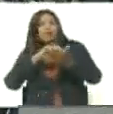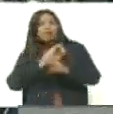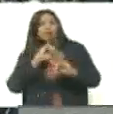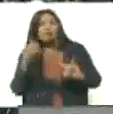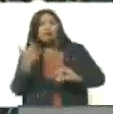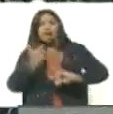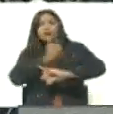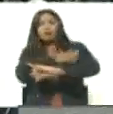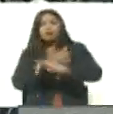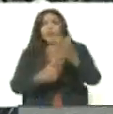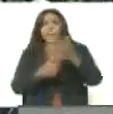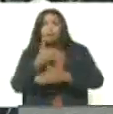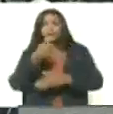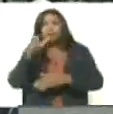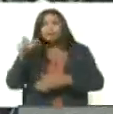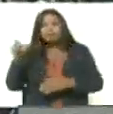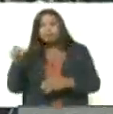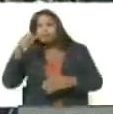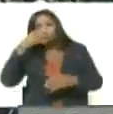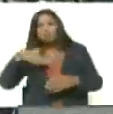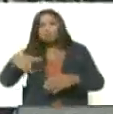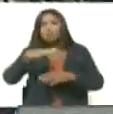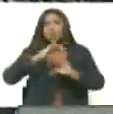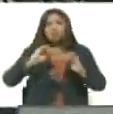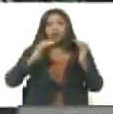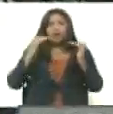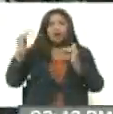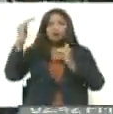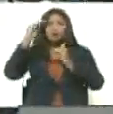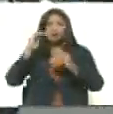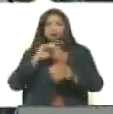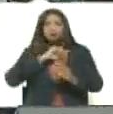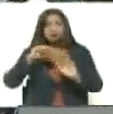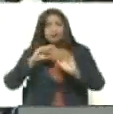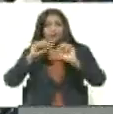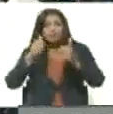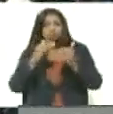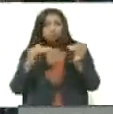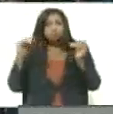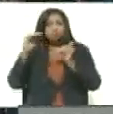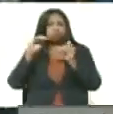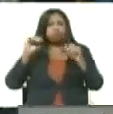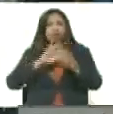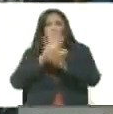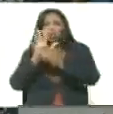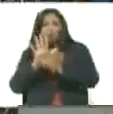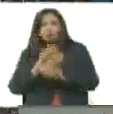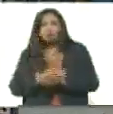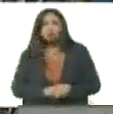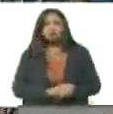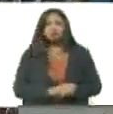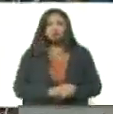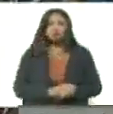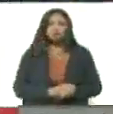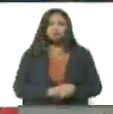vacunado a la mayoría de su población adulta y empezamos a superar la pandemia.